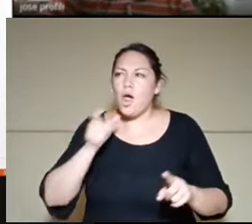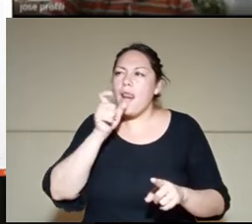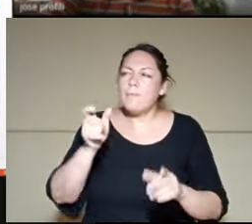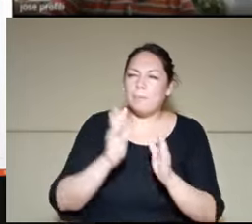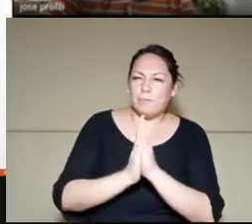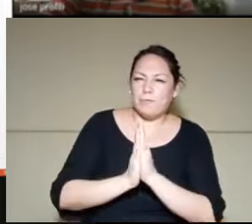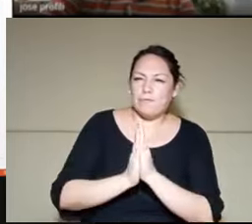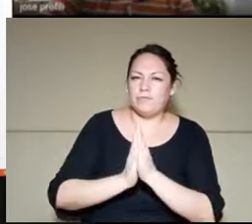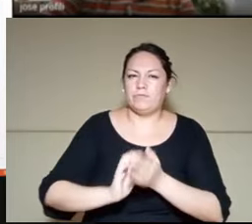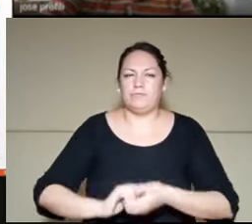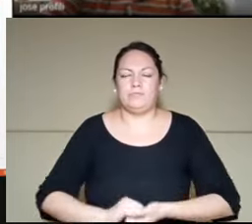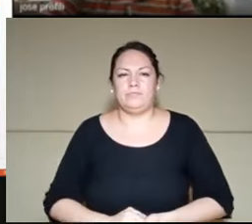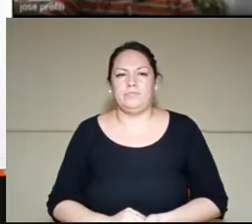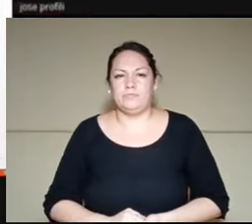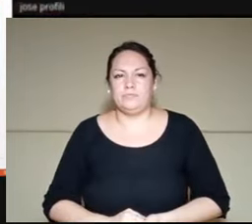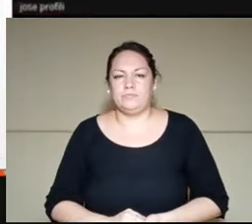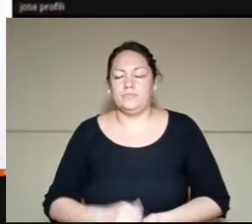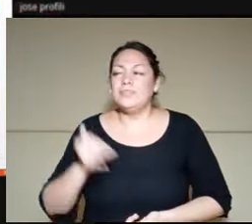¿Sí o no?